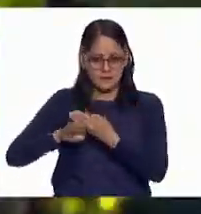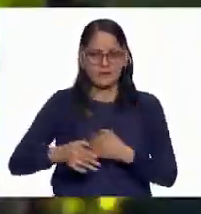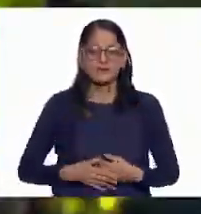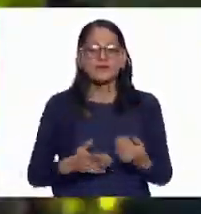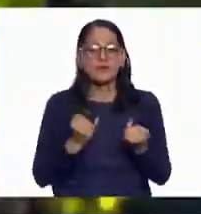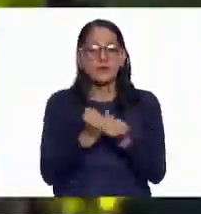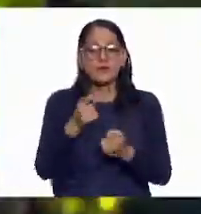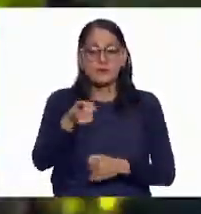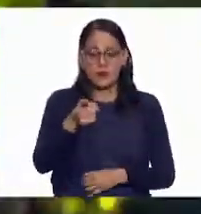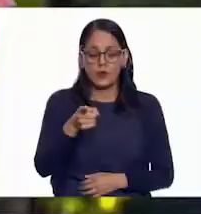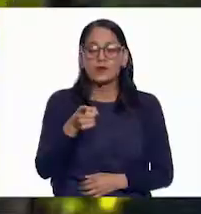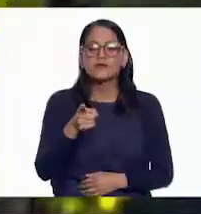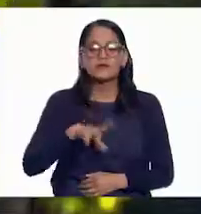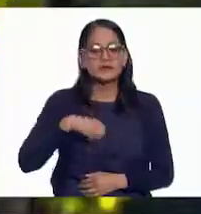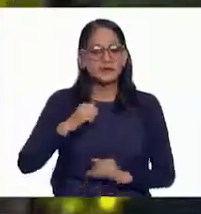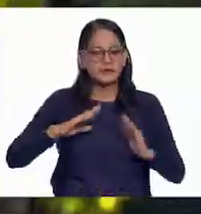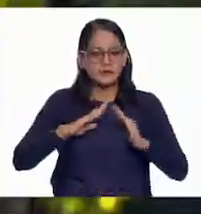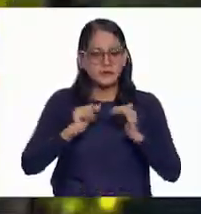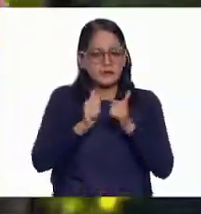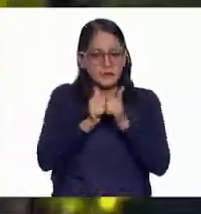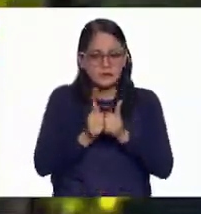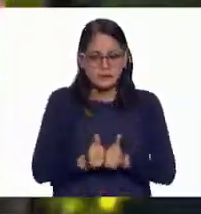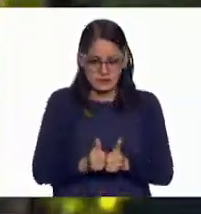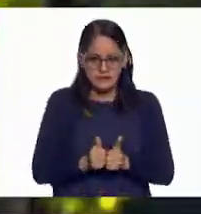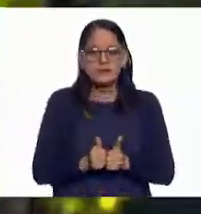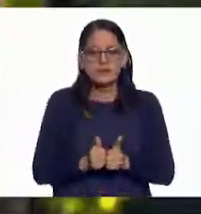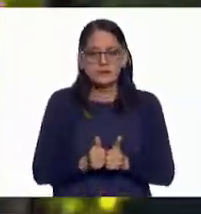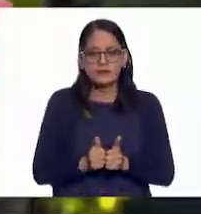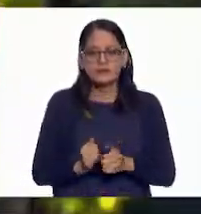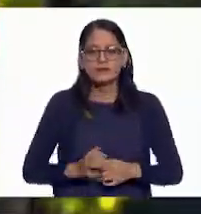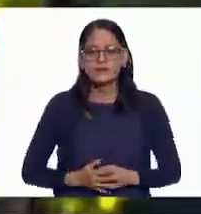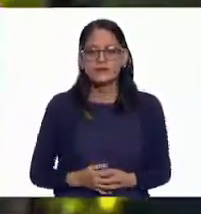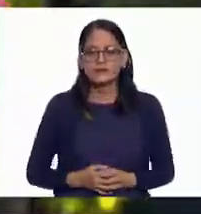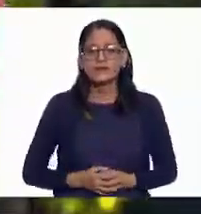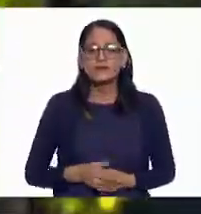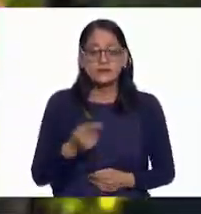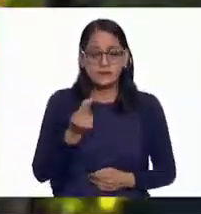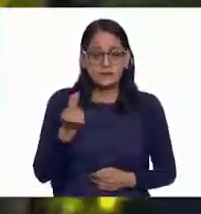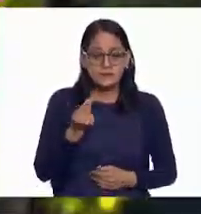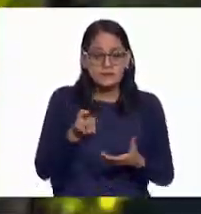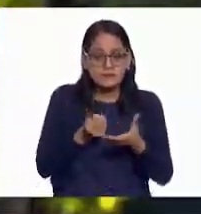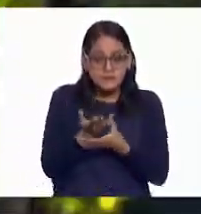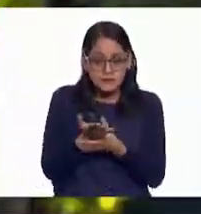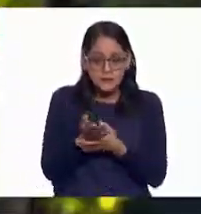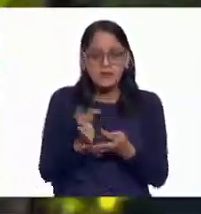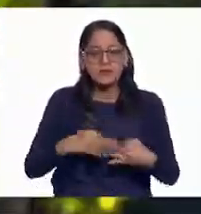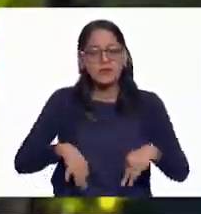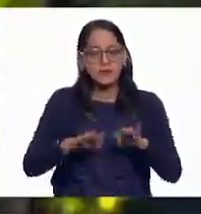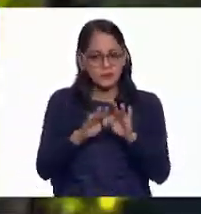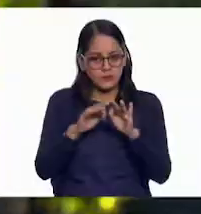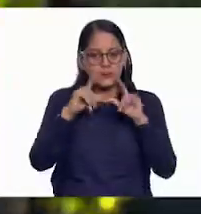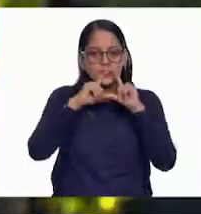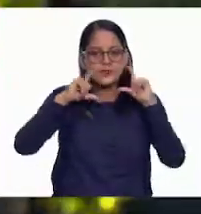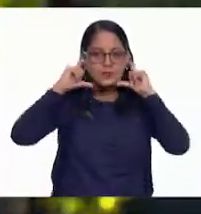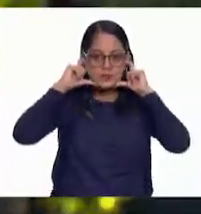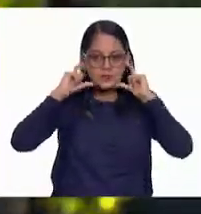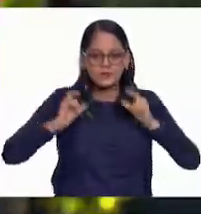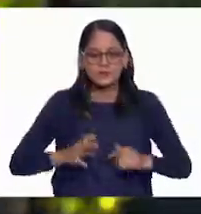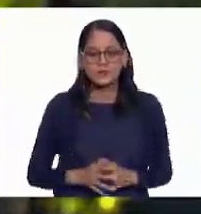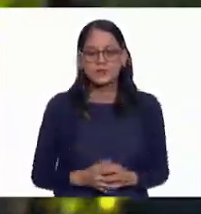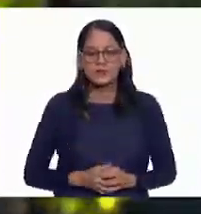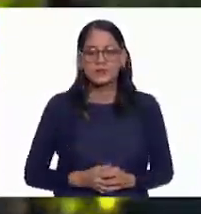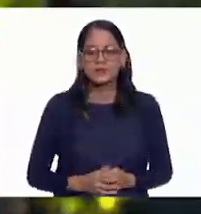no salir de casa a menos que sea muy necesario. Si lo haces, utiliza el